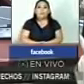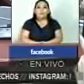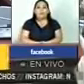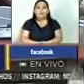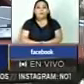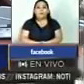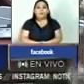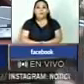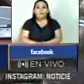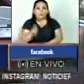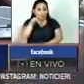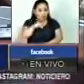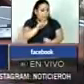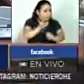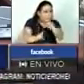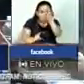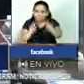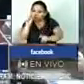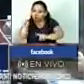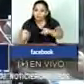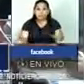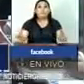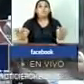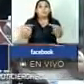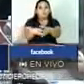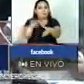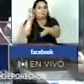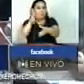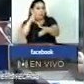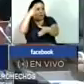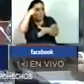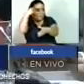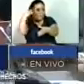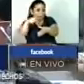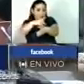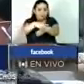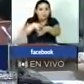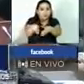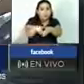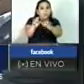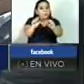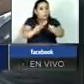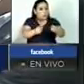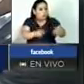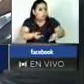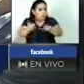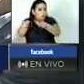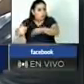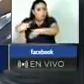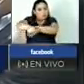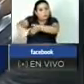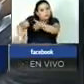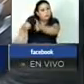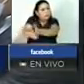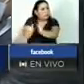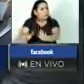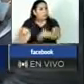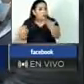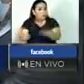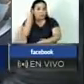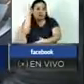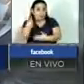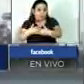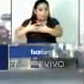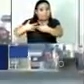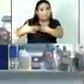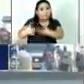Hay consenso general, al menos en la Comisión Política, para que la Asamblea Legislativa prorrogue por 15 días más la